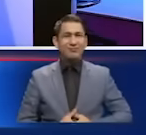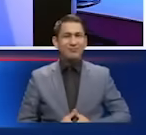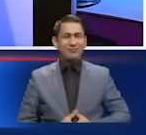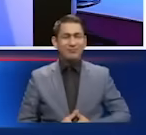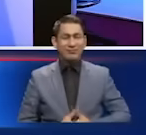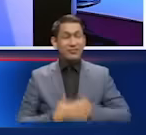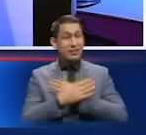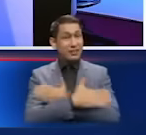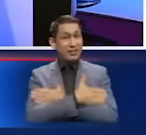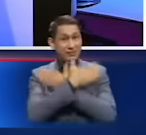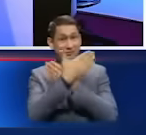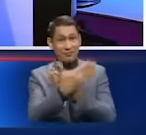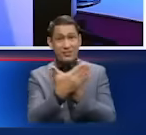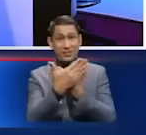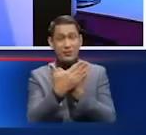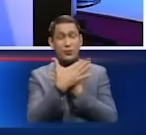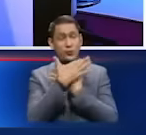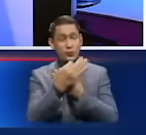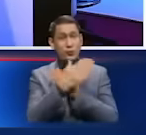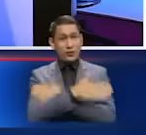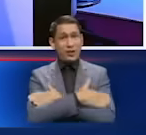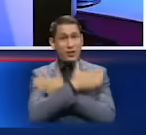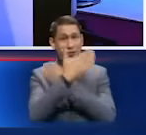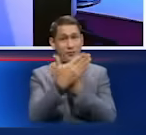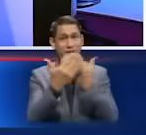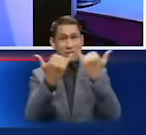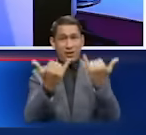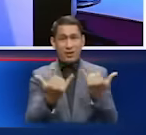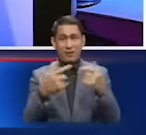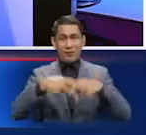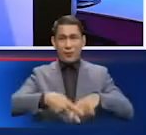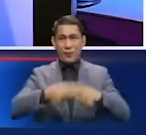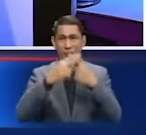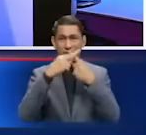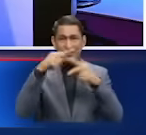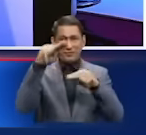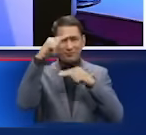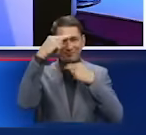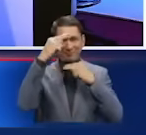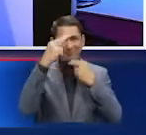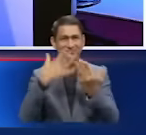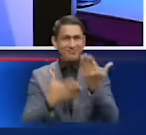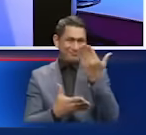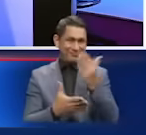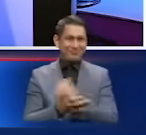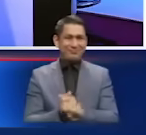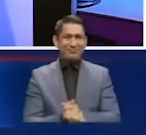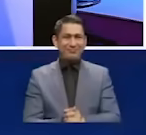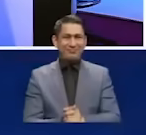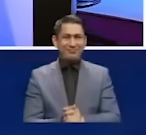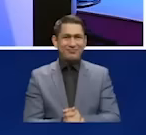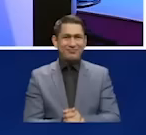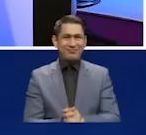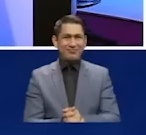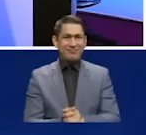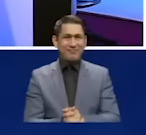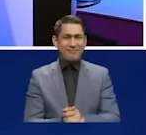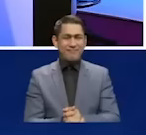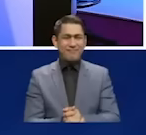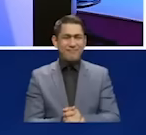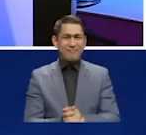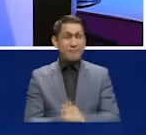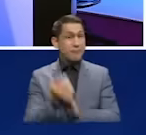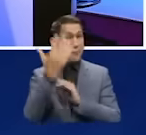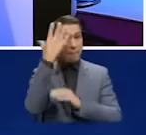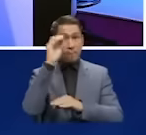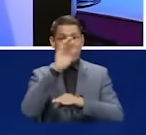Felipe, Saskia, amigos televidentes, un gusto saludarlos. Estamos iniciando con la segunda emisión del Noticiero. ¿Qué tal, compañeros, amigos televidentes?